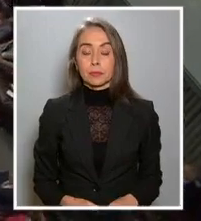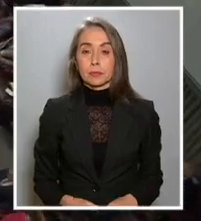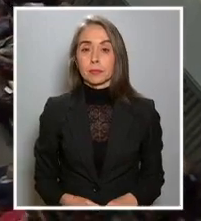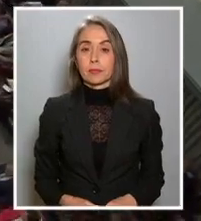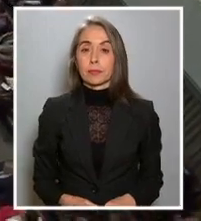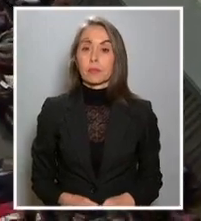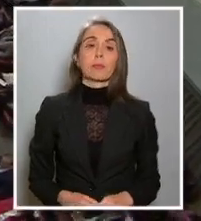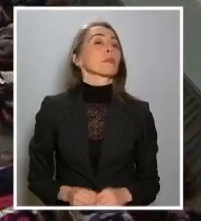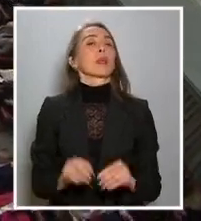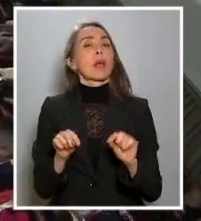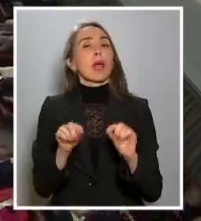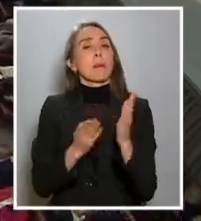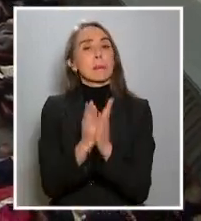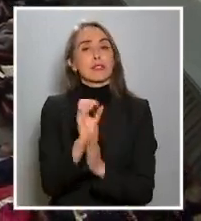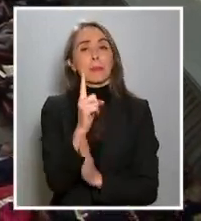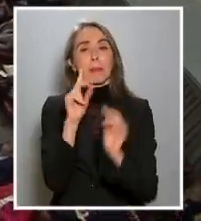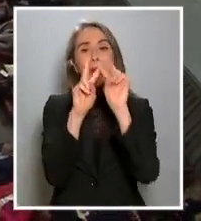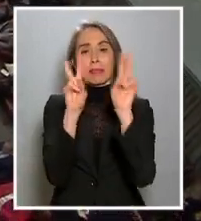Sobre la seguridad.